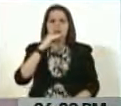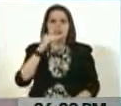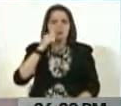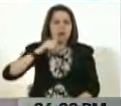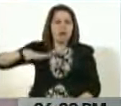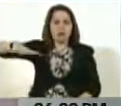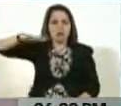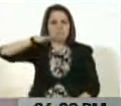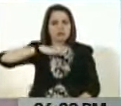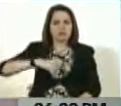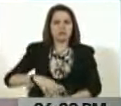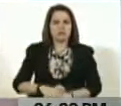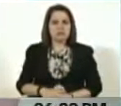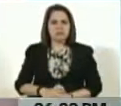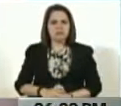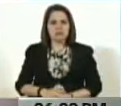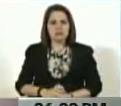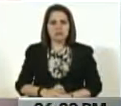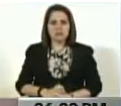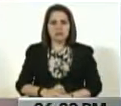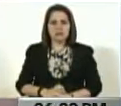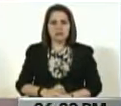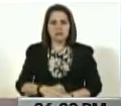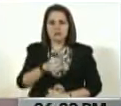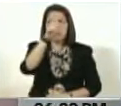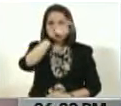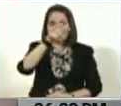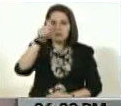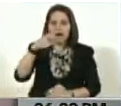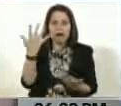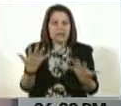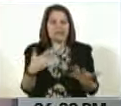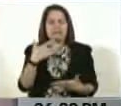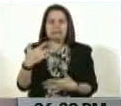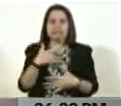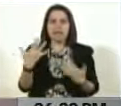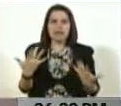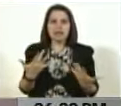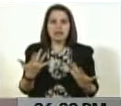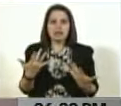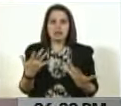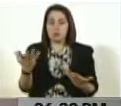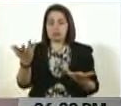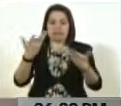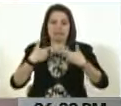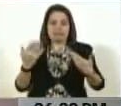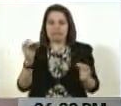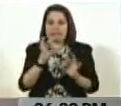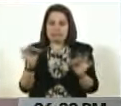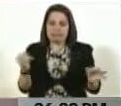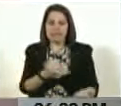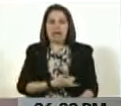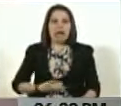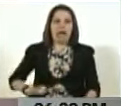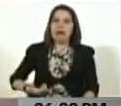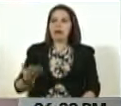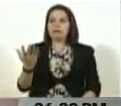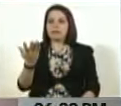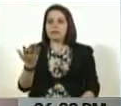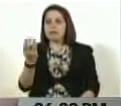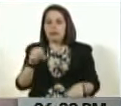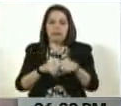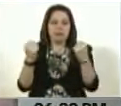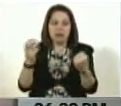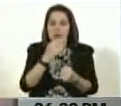población, para que la gente sienta que está desabastecido, que no tiene derecho a tener el pan en su casa todos los